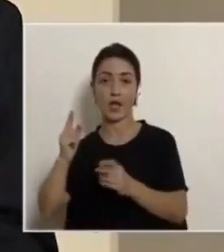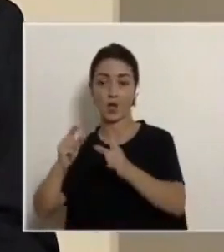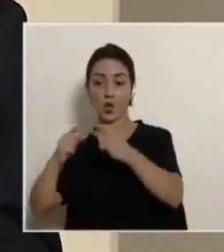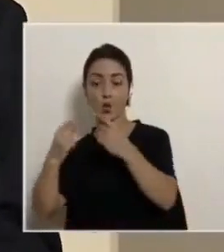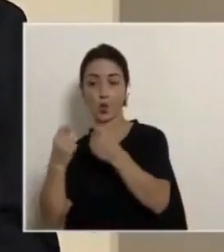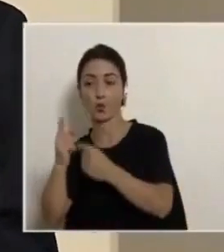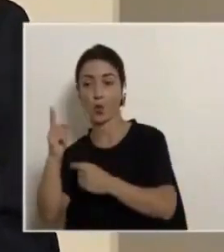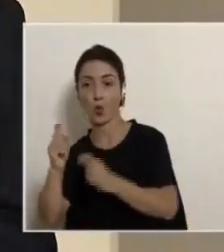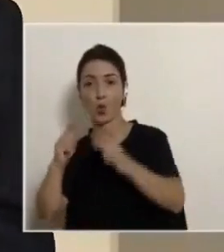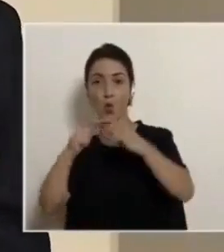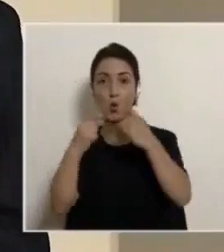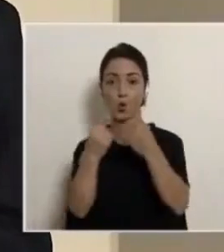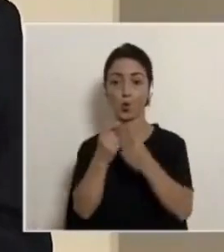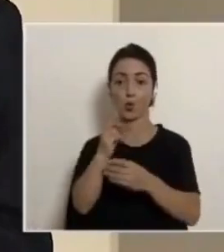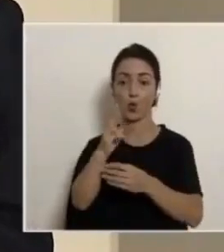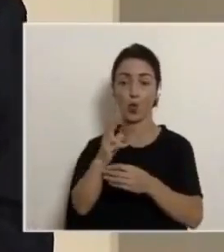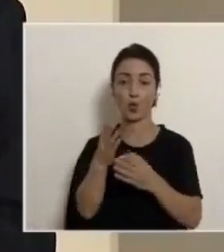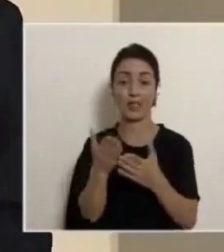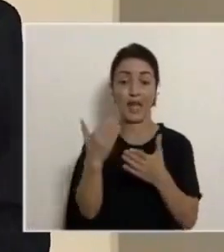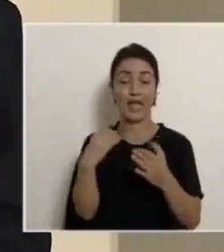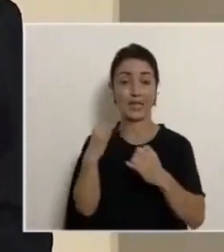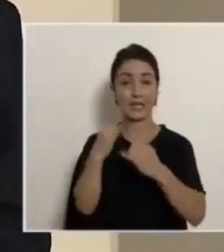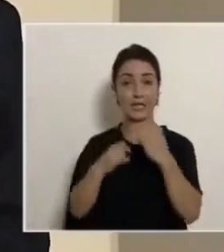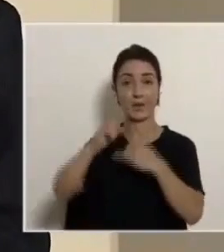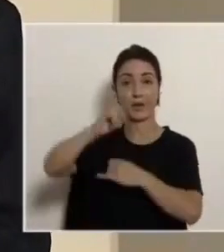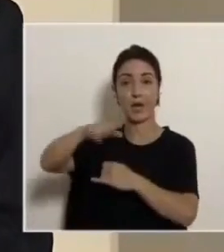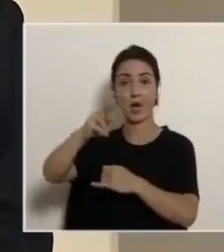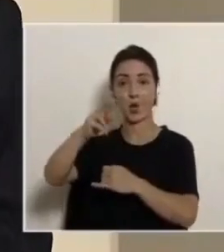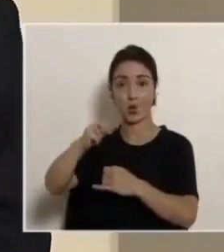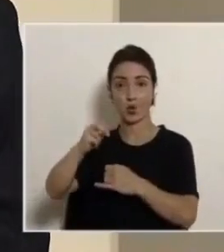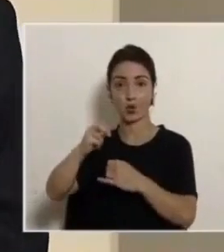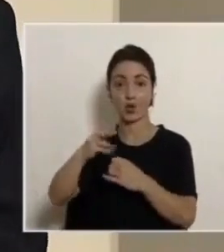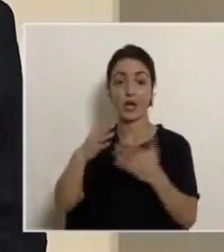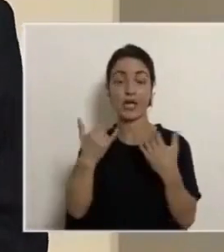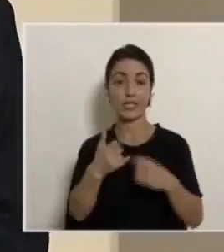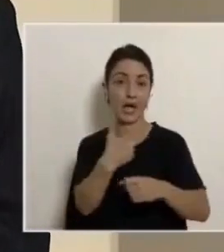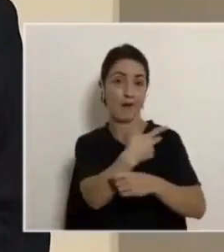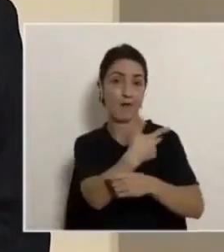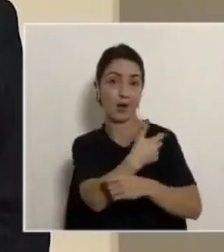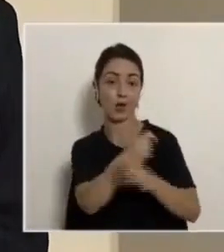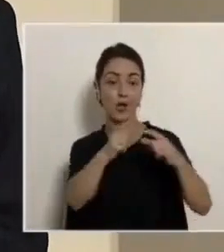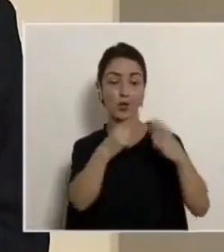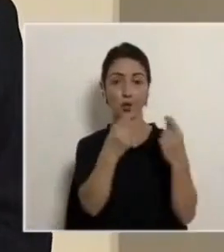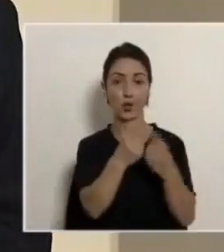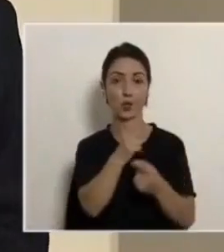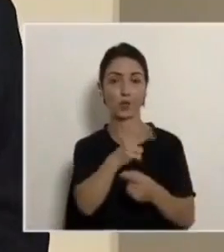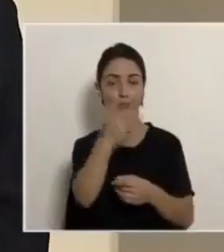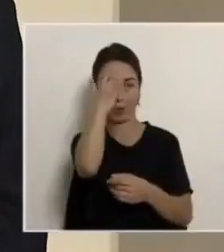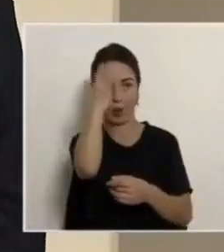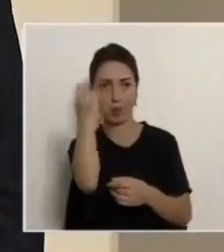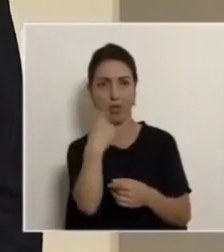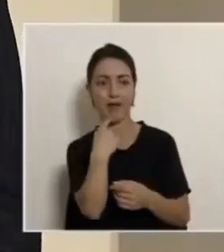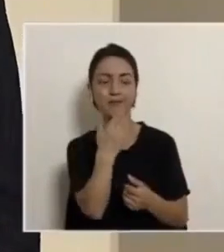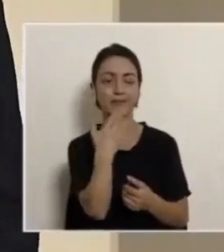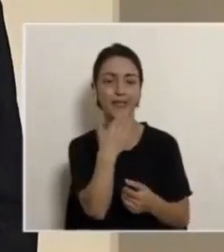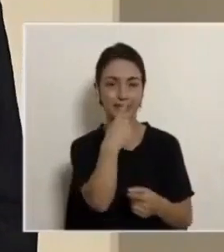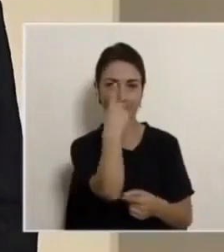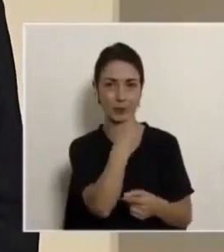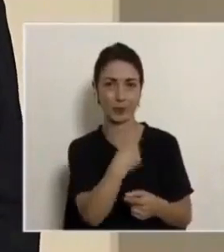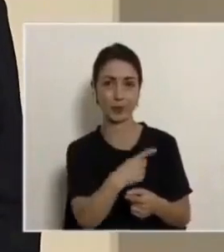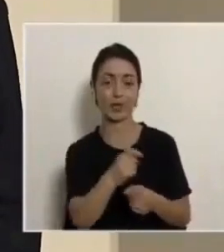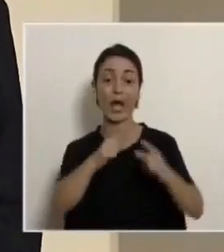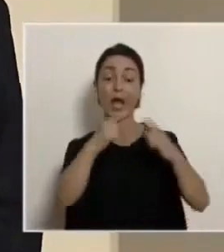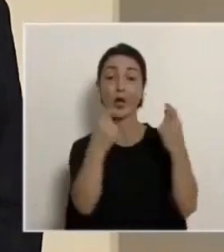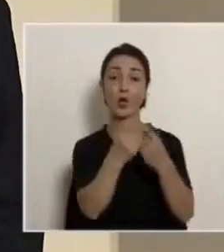2 antes de que termine junio. Y ya se está vacunando el 3, eso es algo que olvidé agregar y aprovecho su pregunta, don Edgar. El grupo